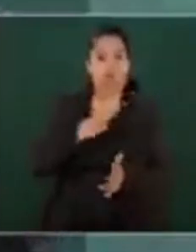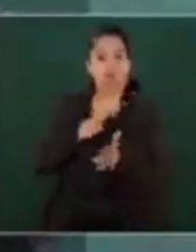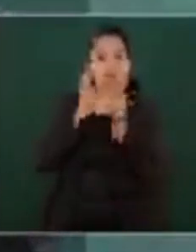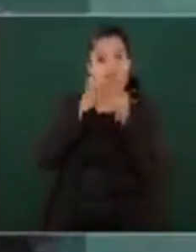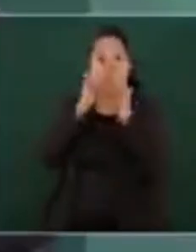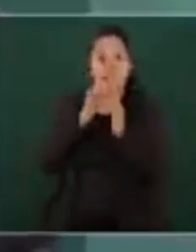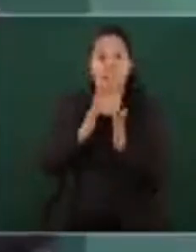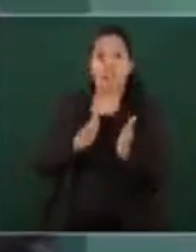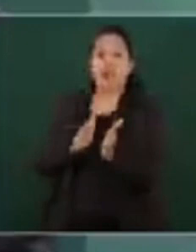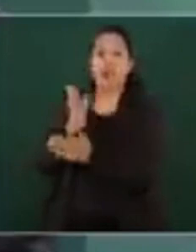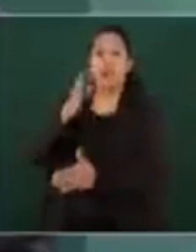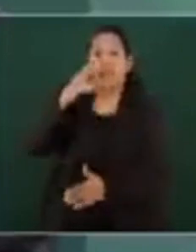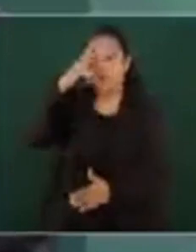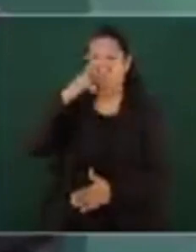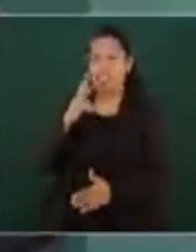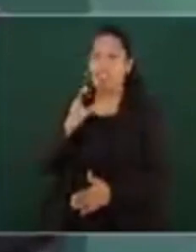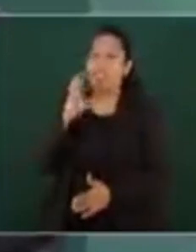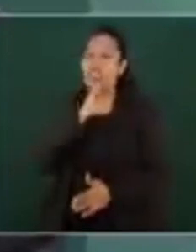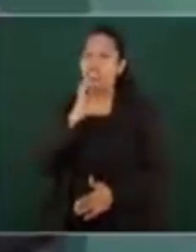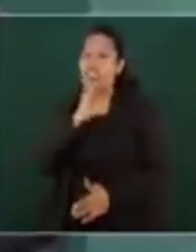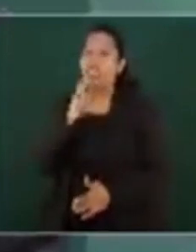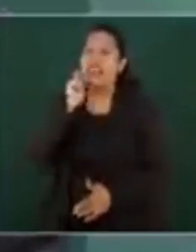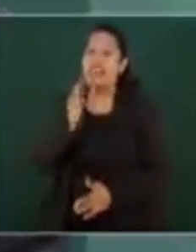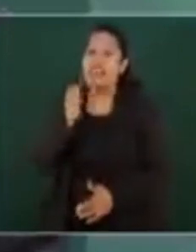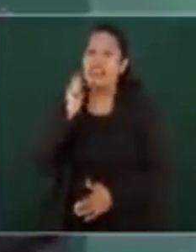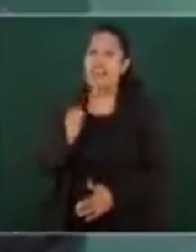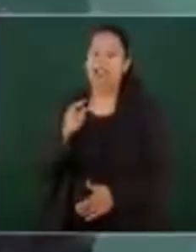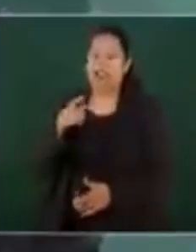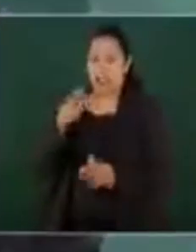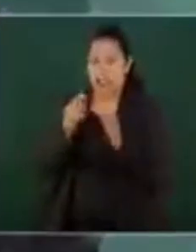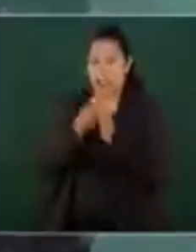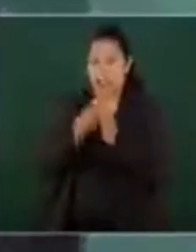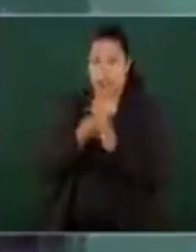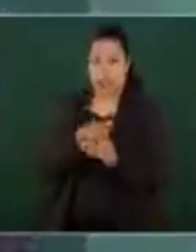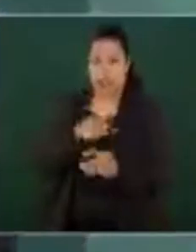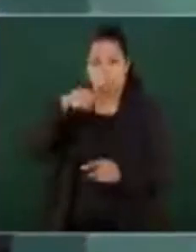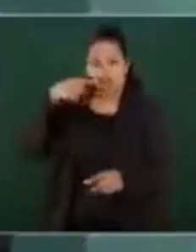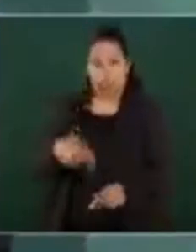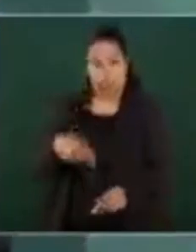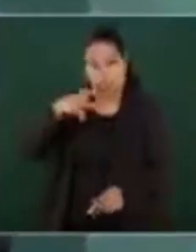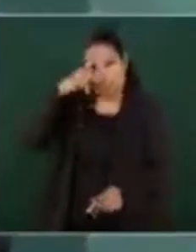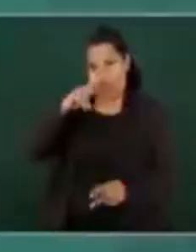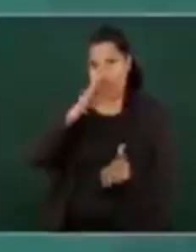en lo que corresponde a los asuntos nuestros.